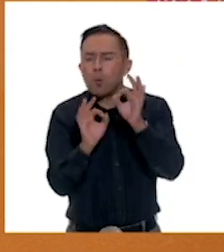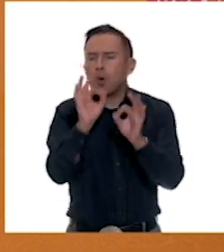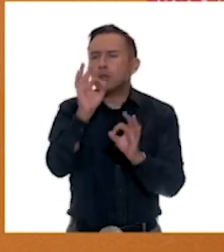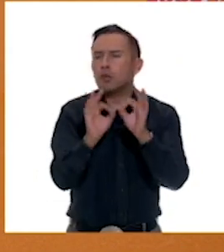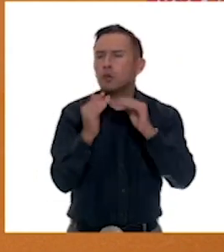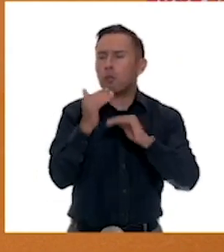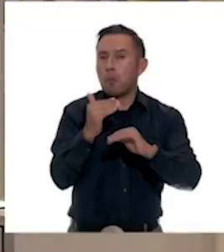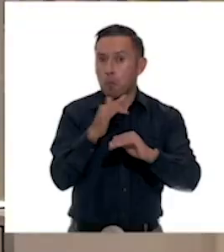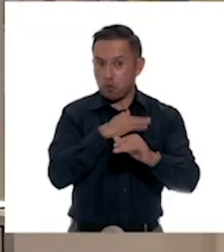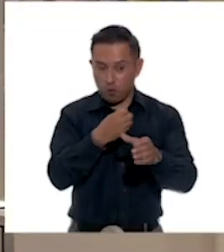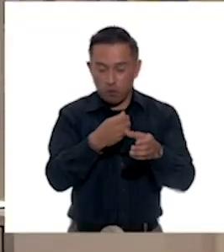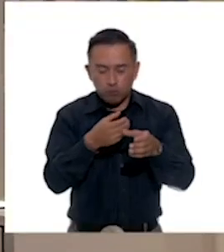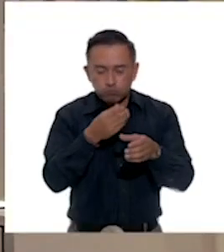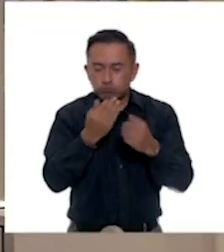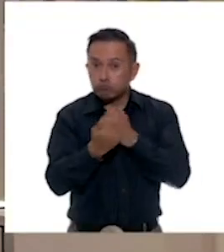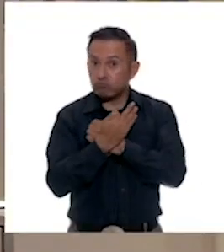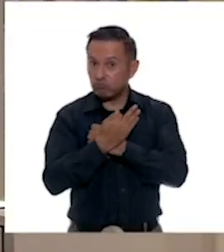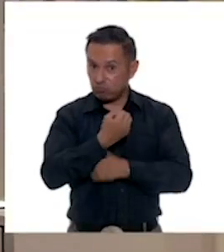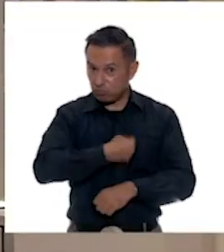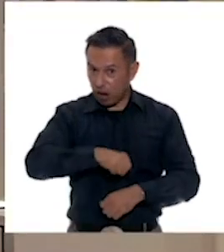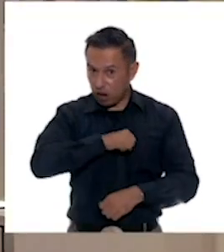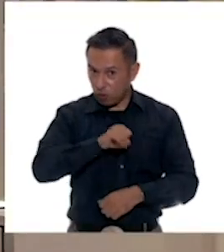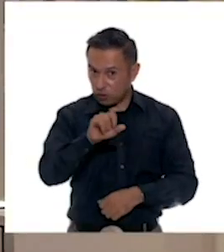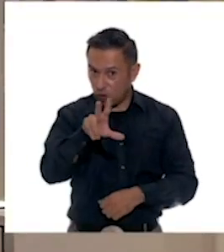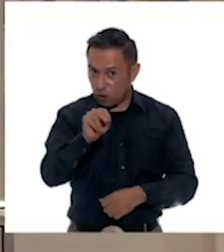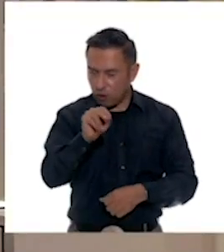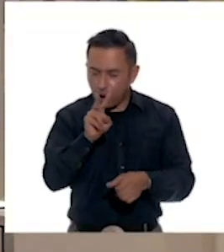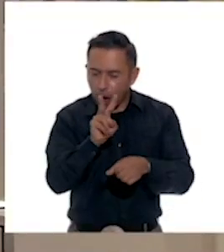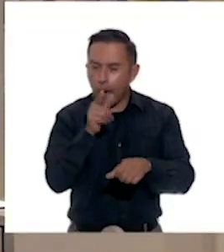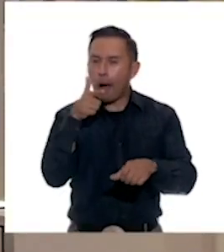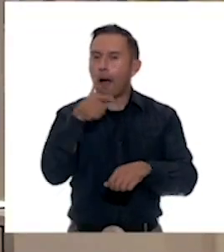estar saludables. ¿Notaste que al final del video